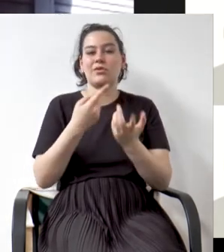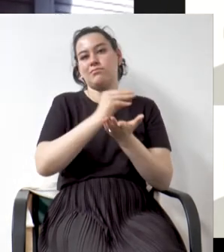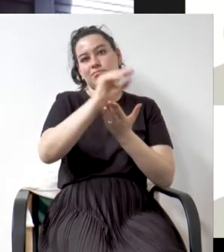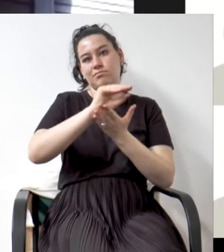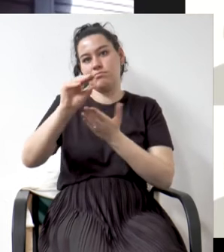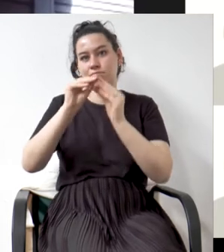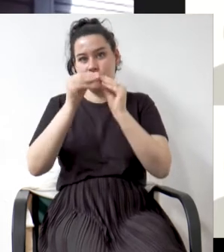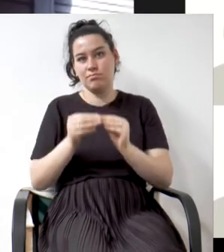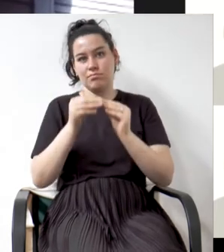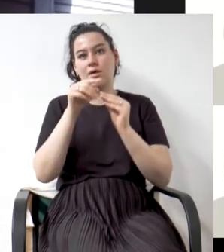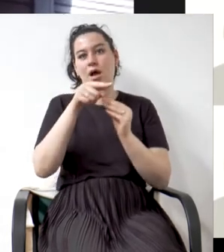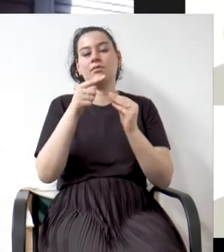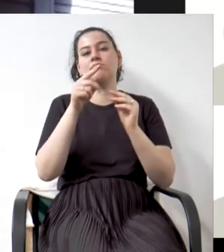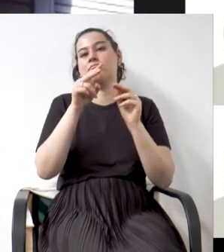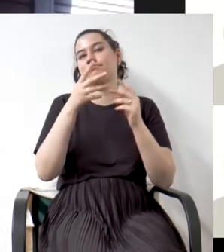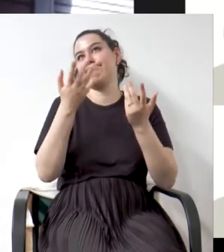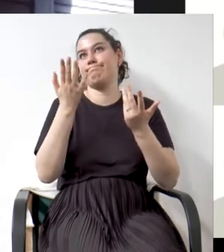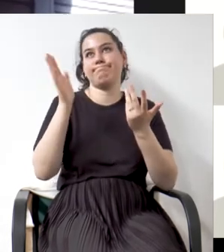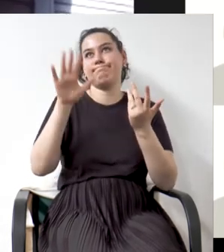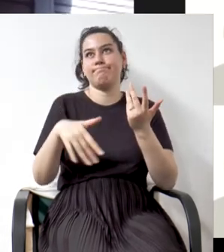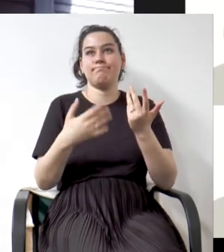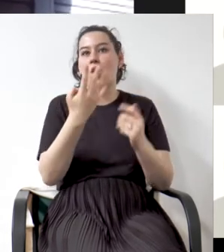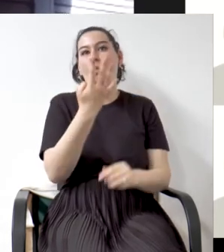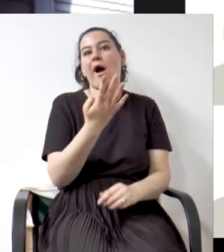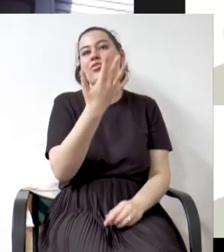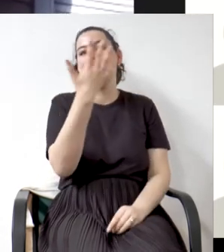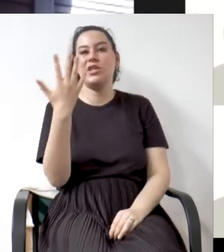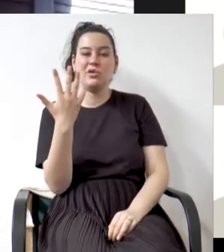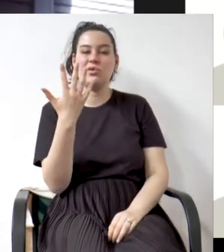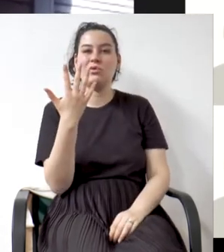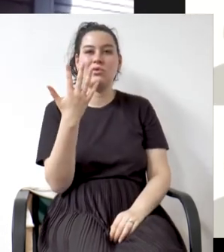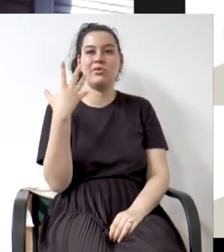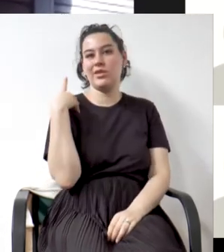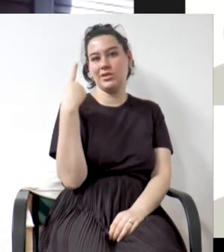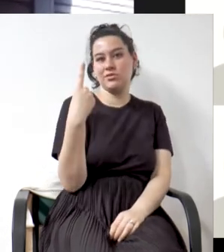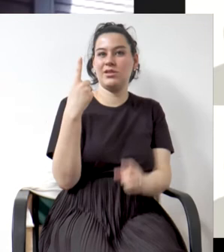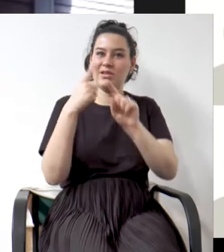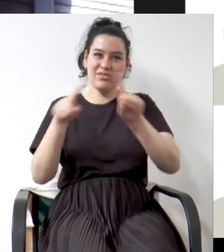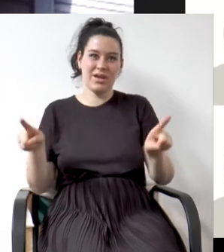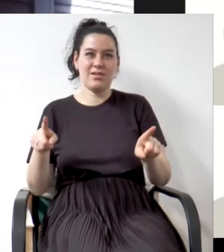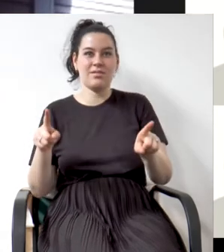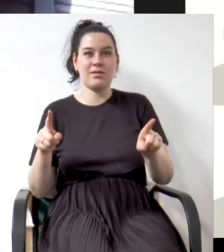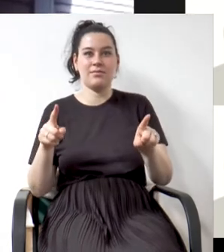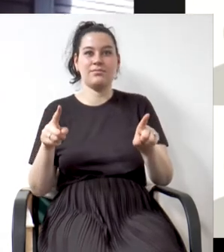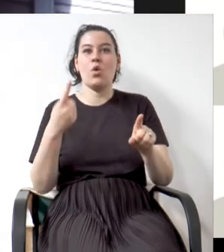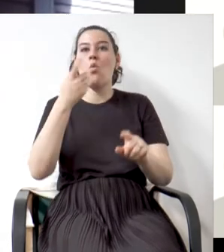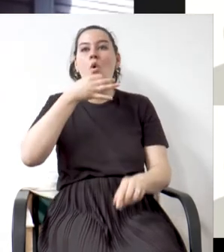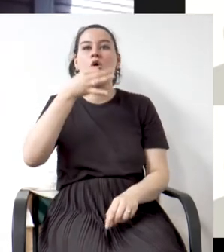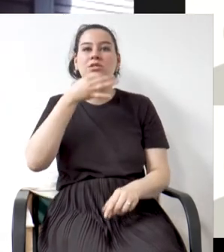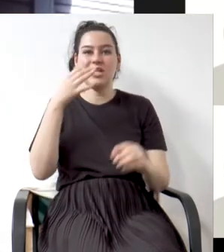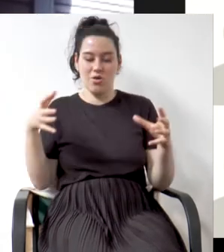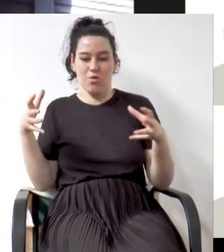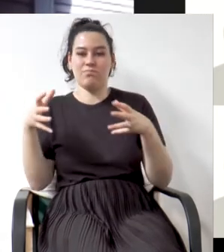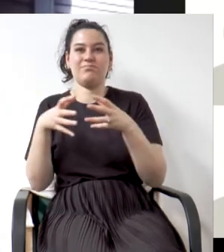presupuestal en una mesa donde están sentados cuatro o cinco direcciones, a una mesa donde están, un consejo donde